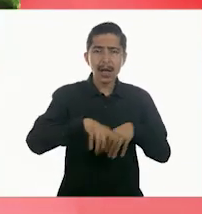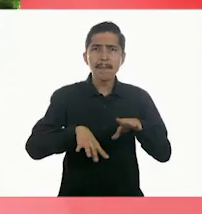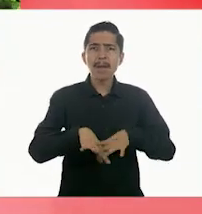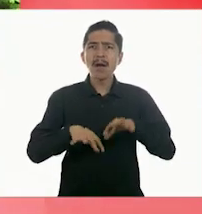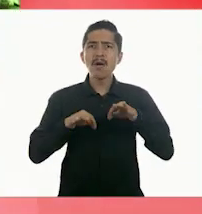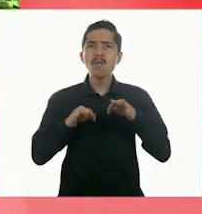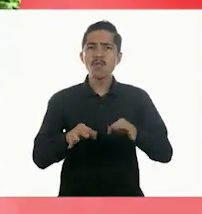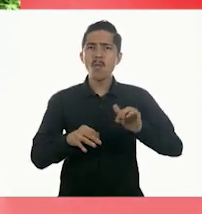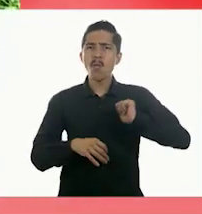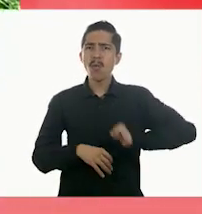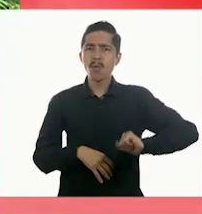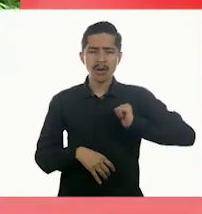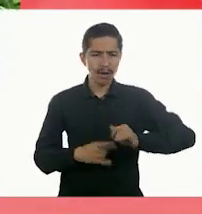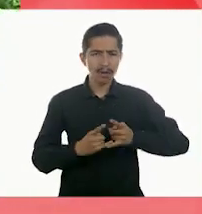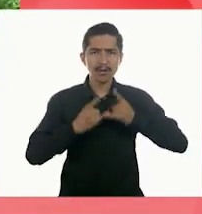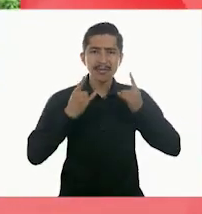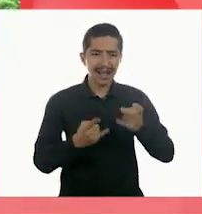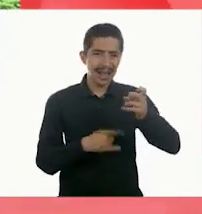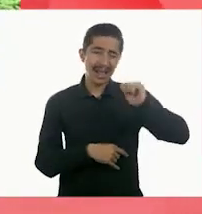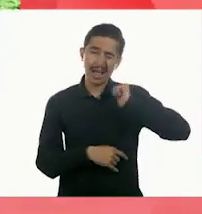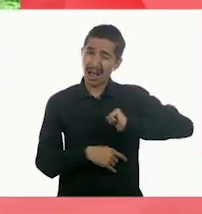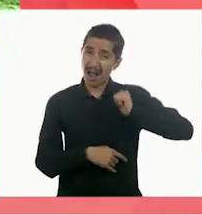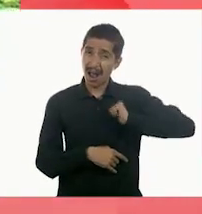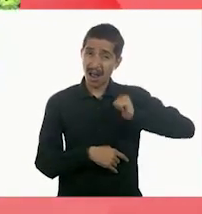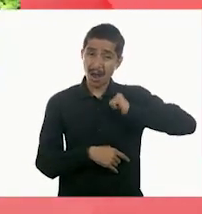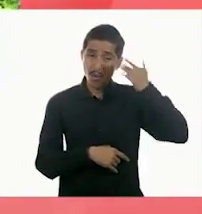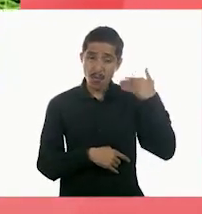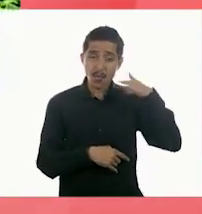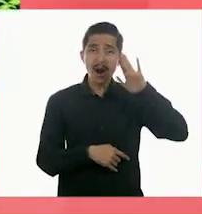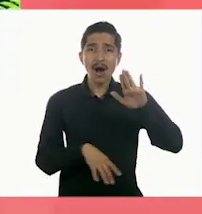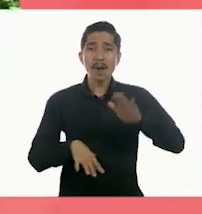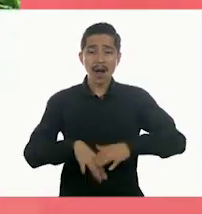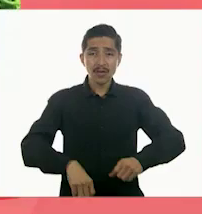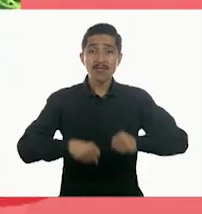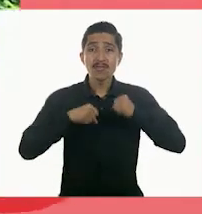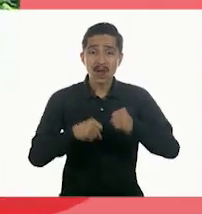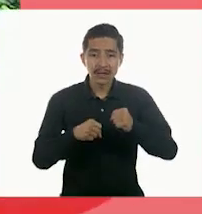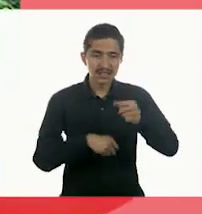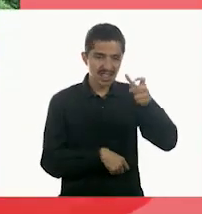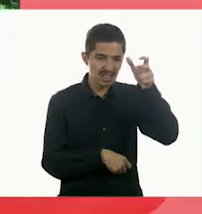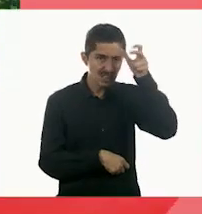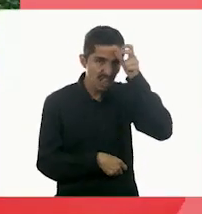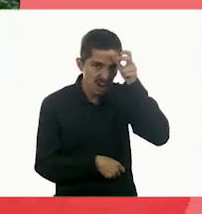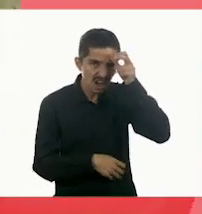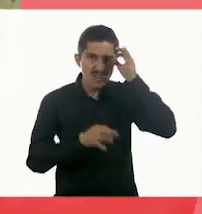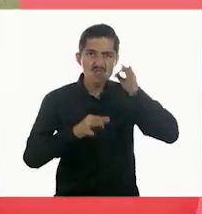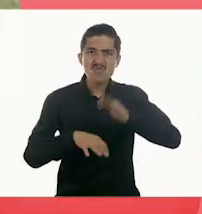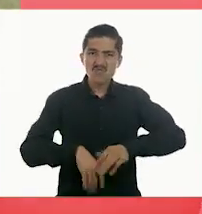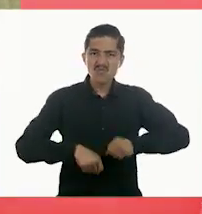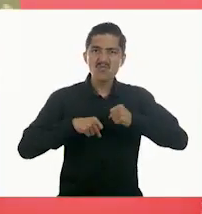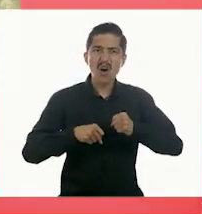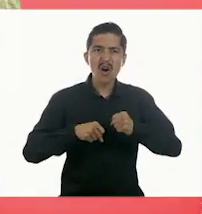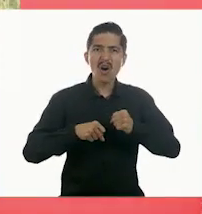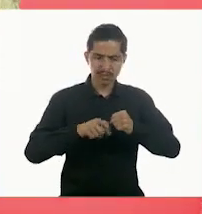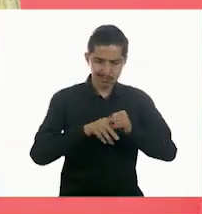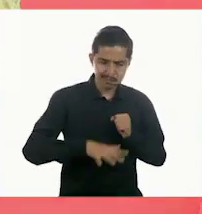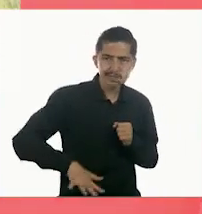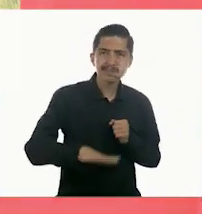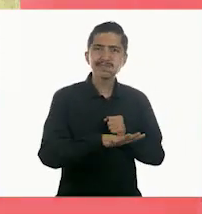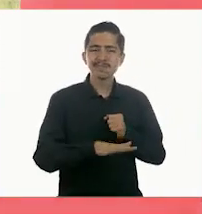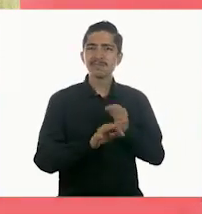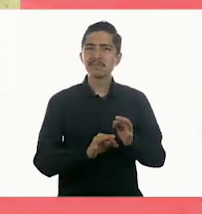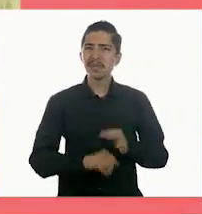imponente que nos remonta al señorío de esa época, donde la fuerza e inteligencia reinaban a placer.